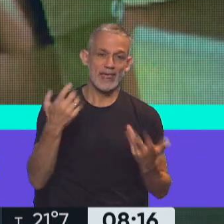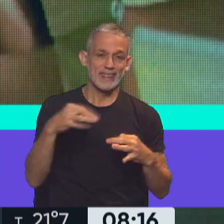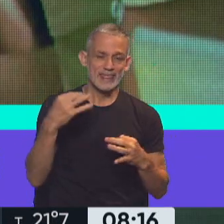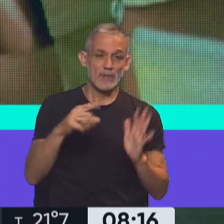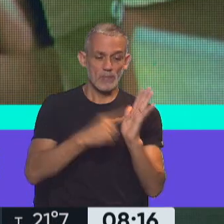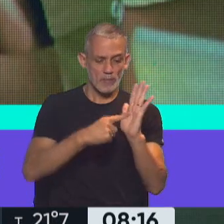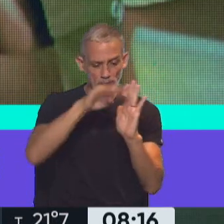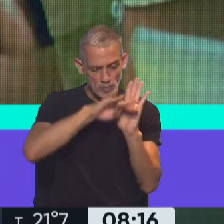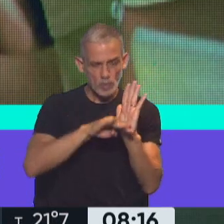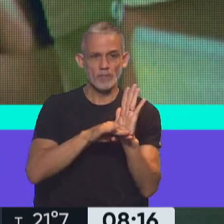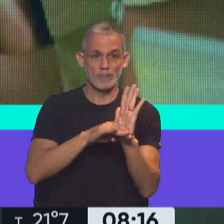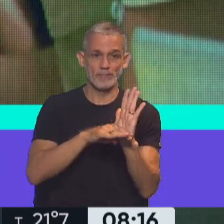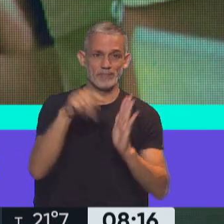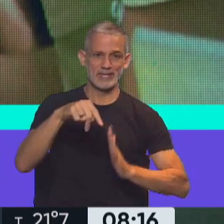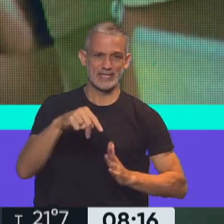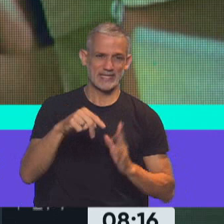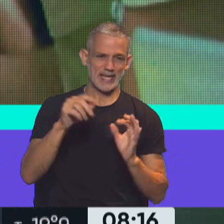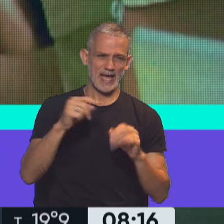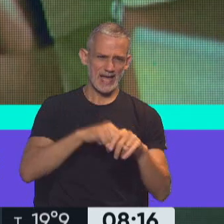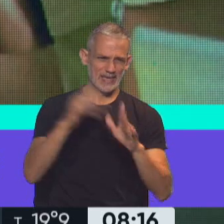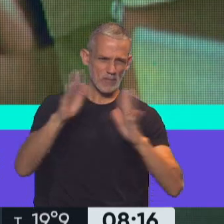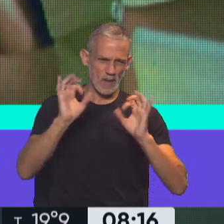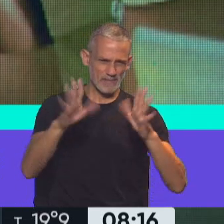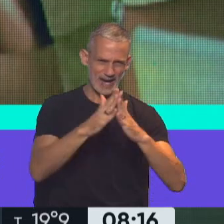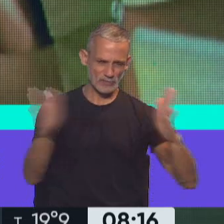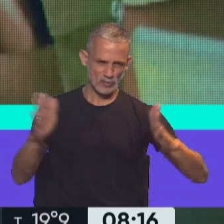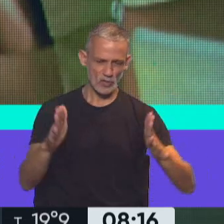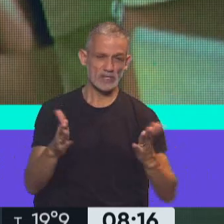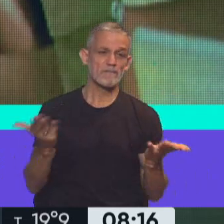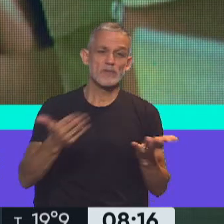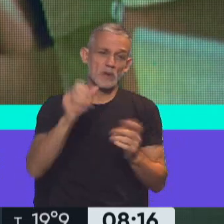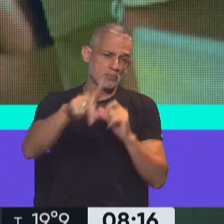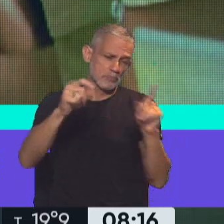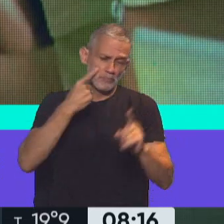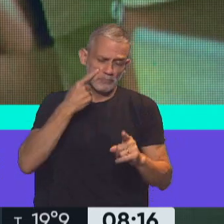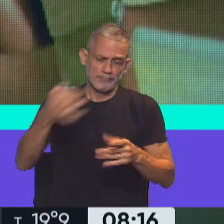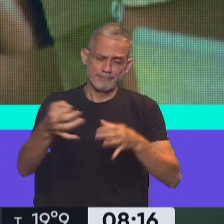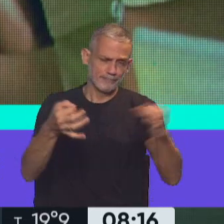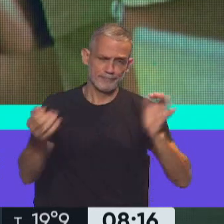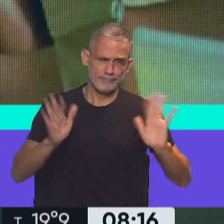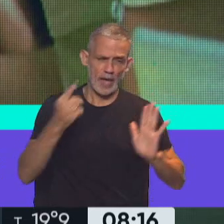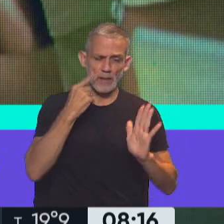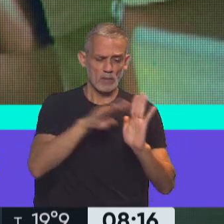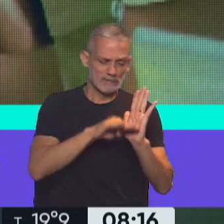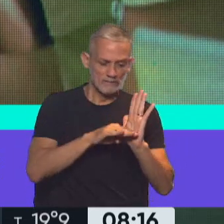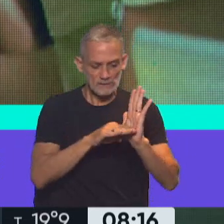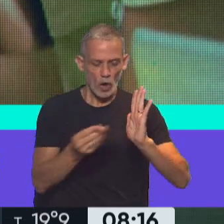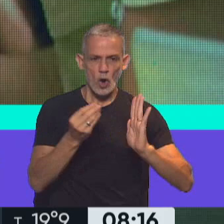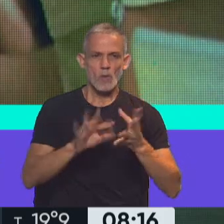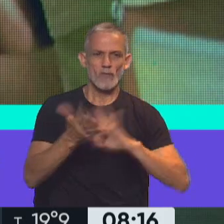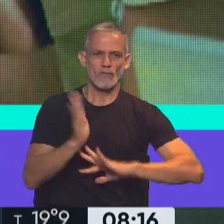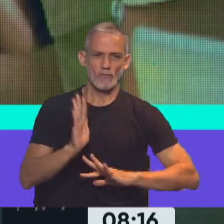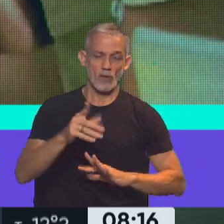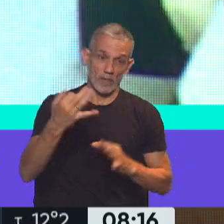reglamentados durante esta temporada y luego cada municipio verá cómo implementar esas normas que por